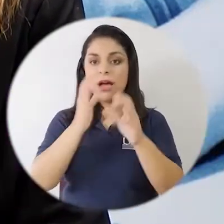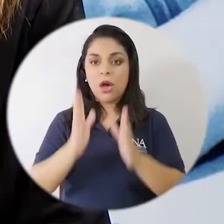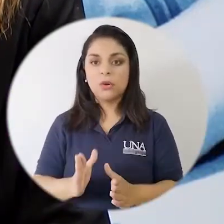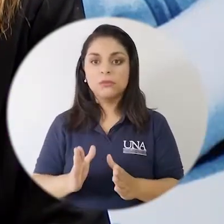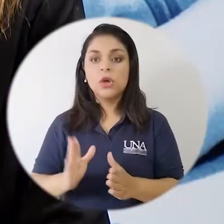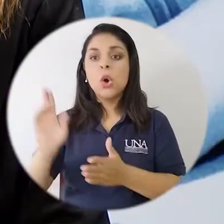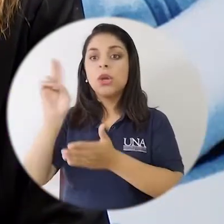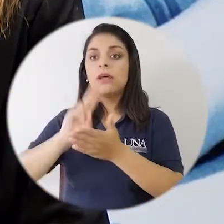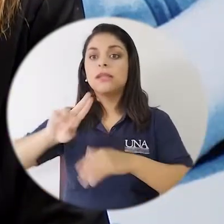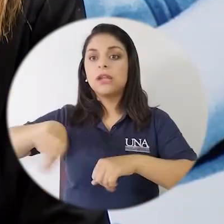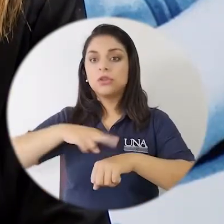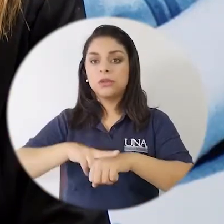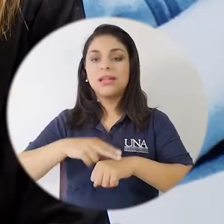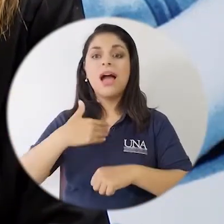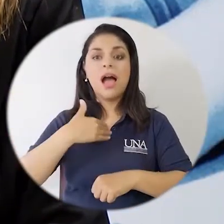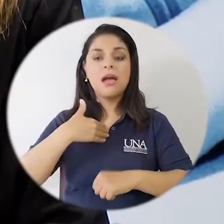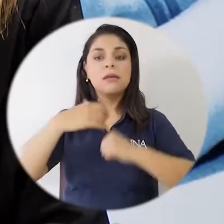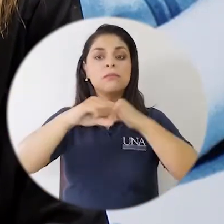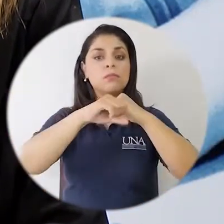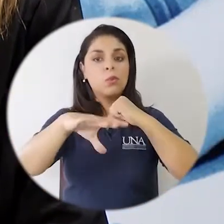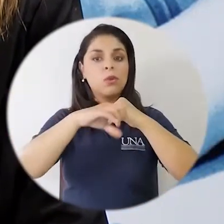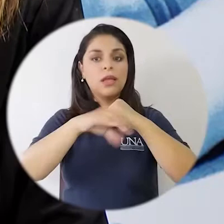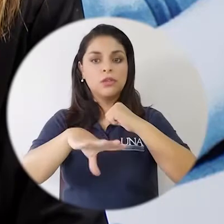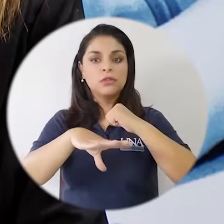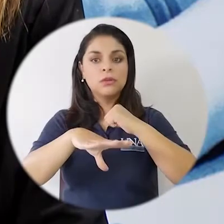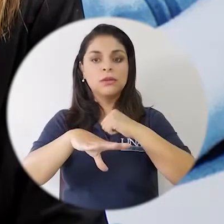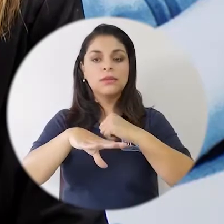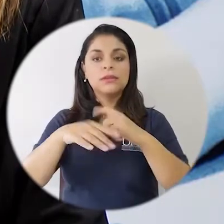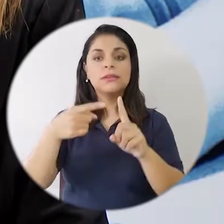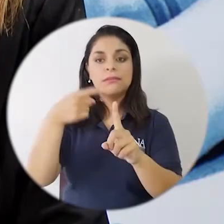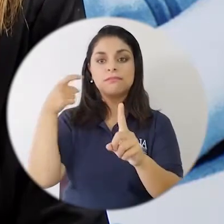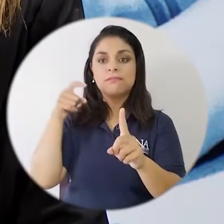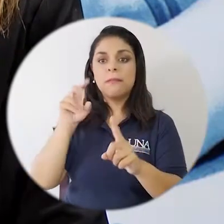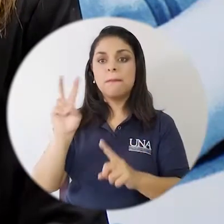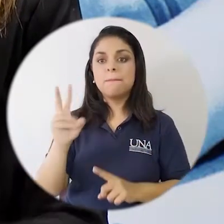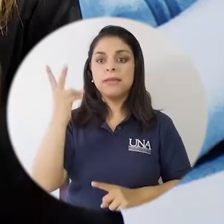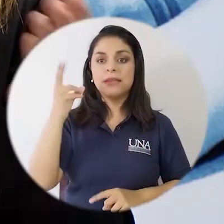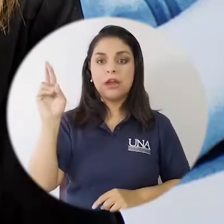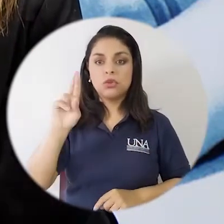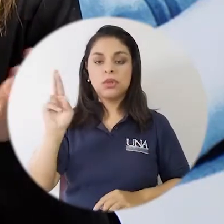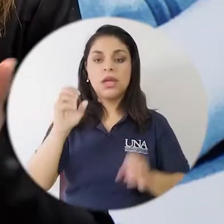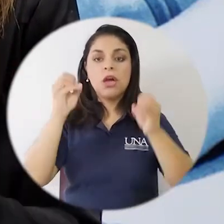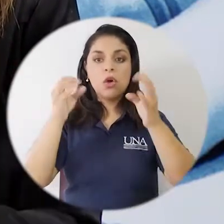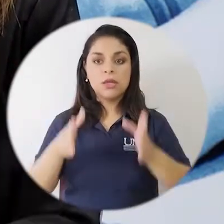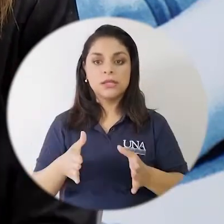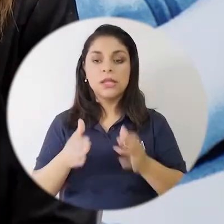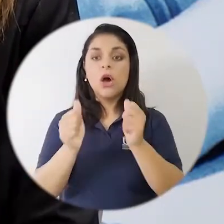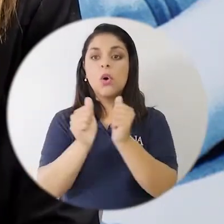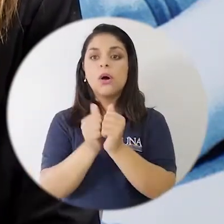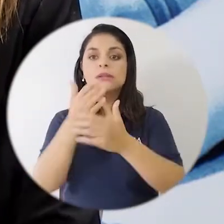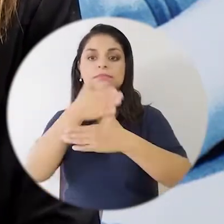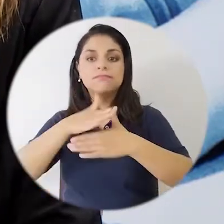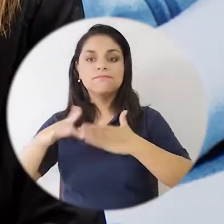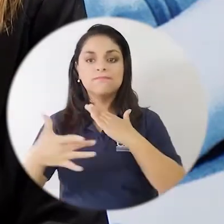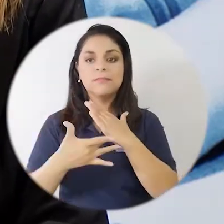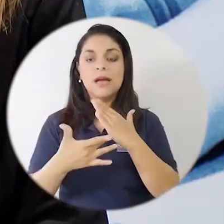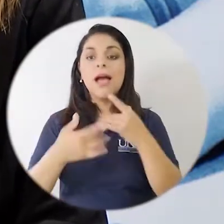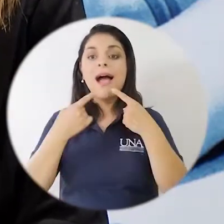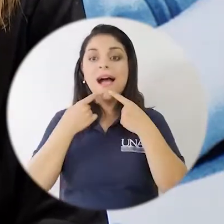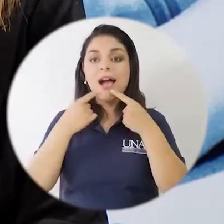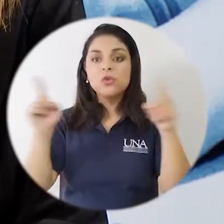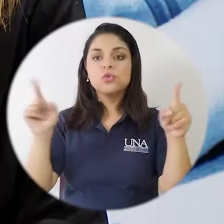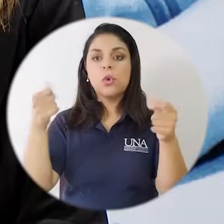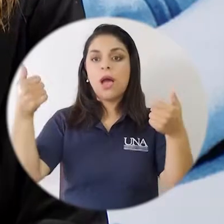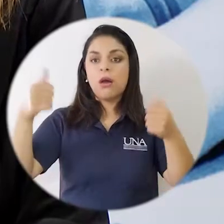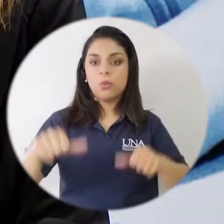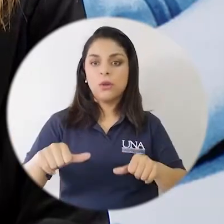hace como 3, 4 meses se hizo la publicación de parte de la Vicerrectoría de Docencia que en concordancia con la Dirección de Tecnologías se anunció